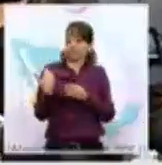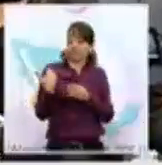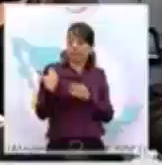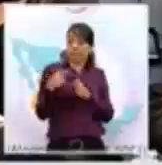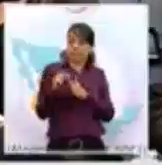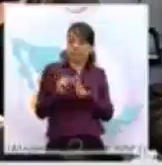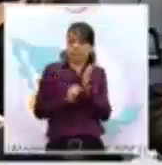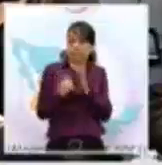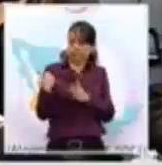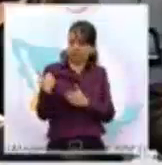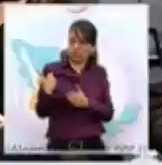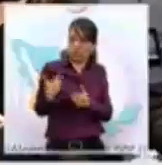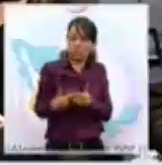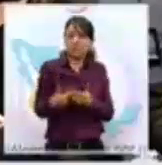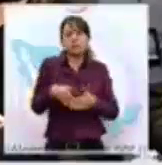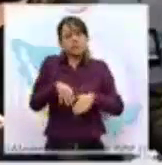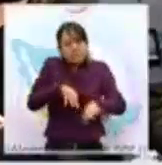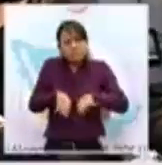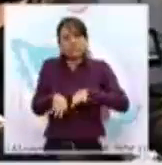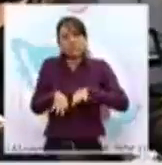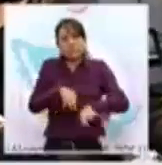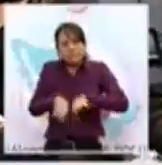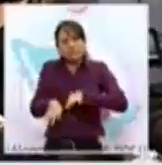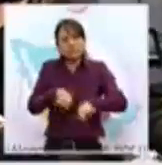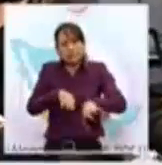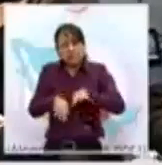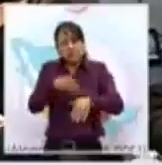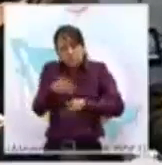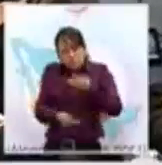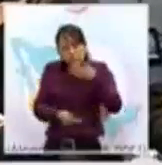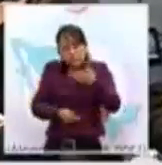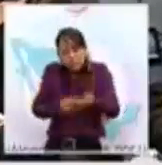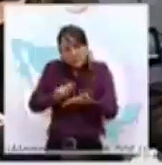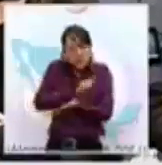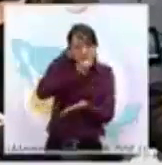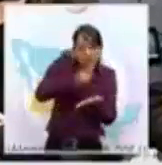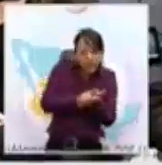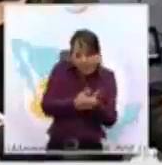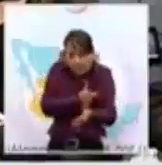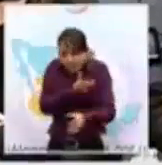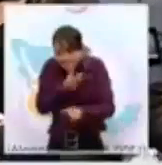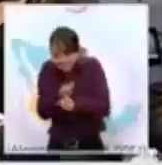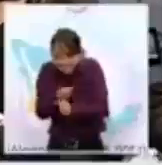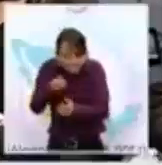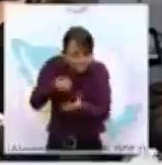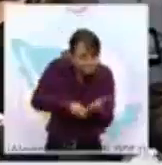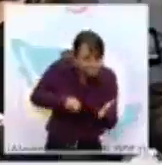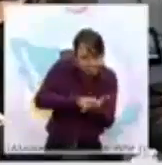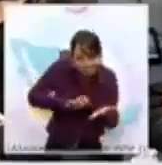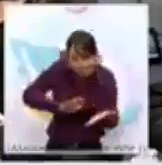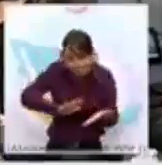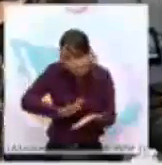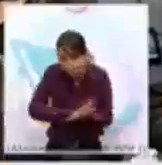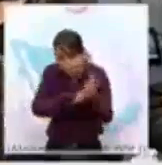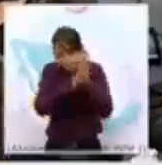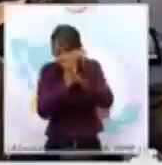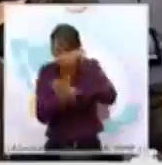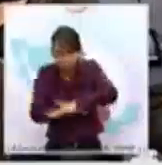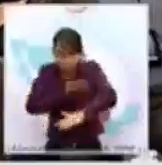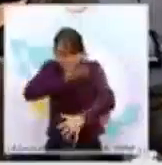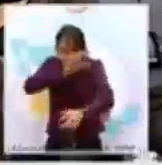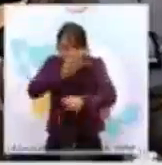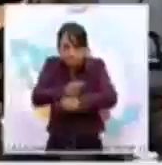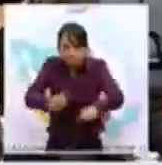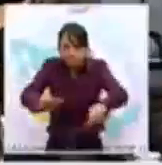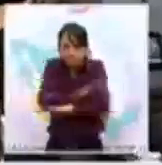continuidad de procesos legislativos, algo que todavía no alcanza a ser una reforma educativa. Es el ajuste de